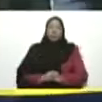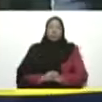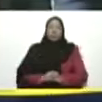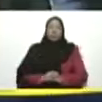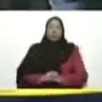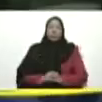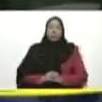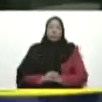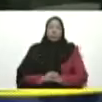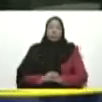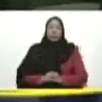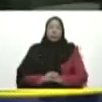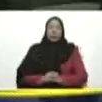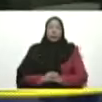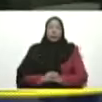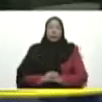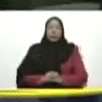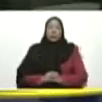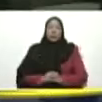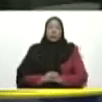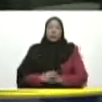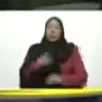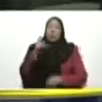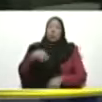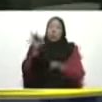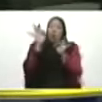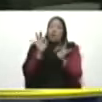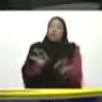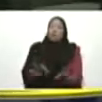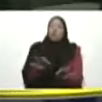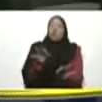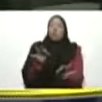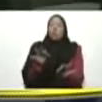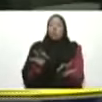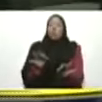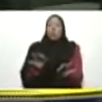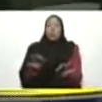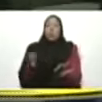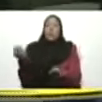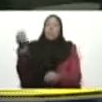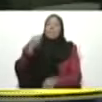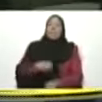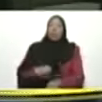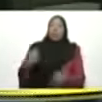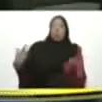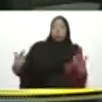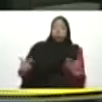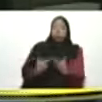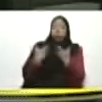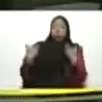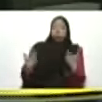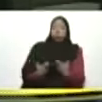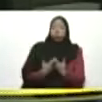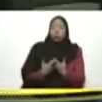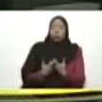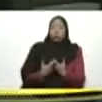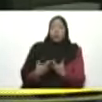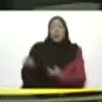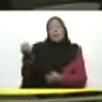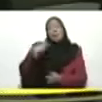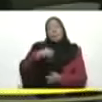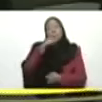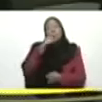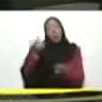Y de aquí se forjó como el más grande guerrero, el más